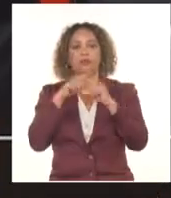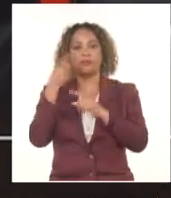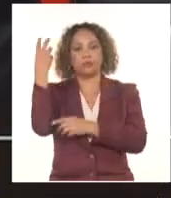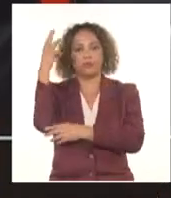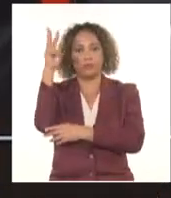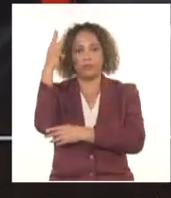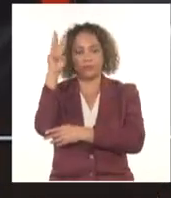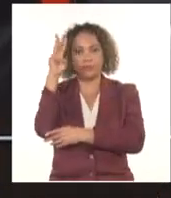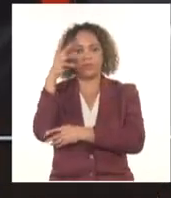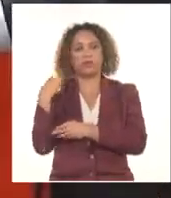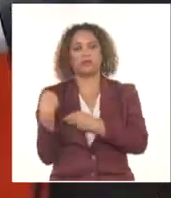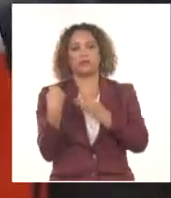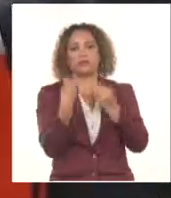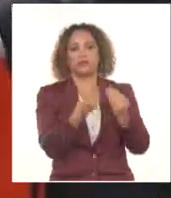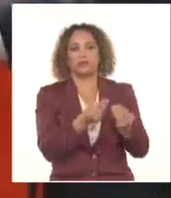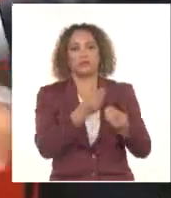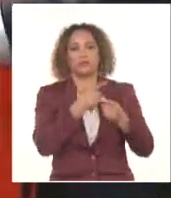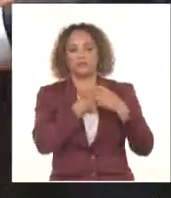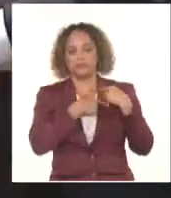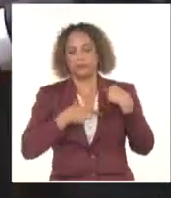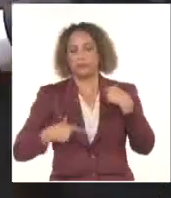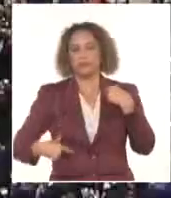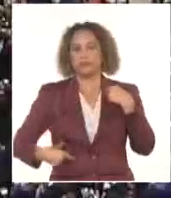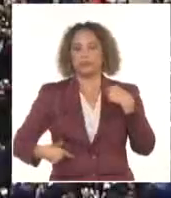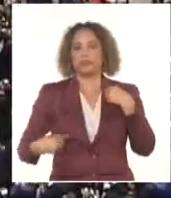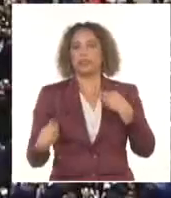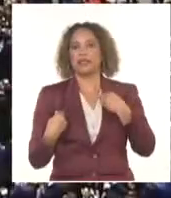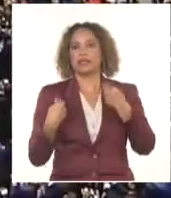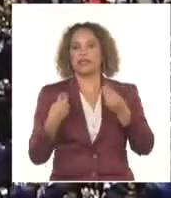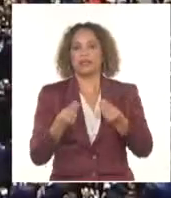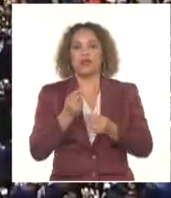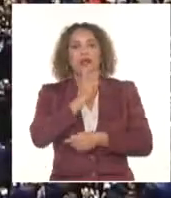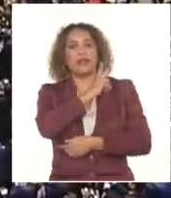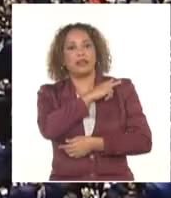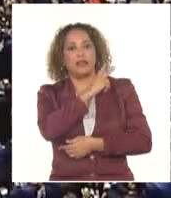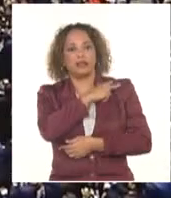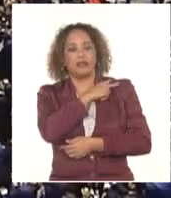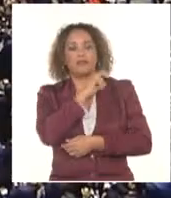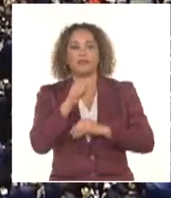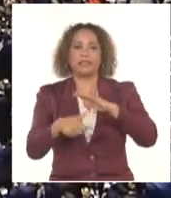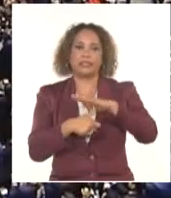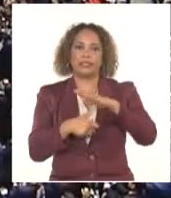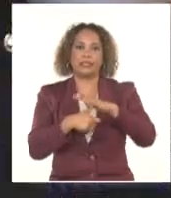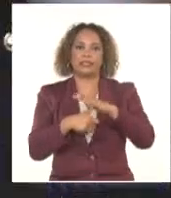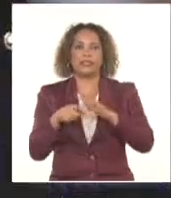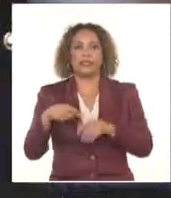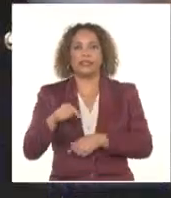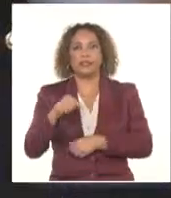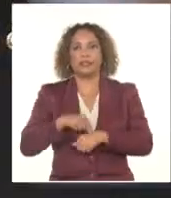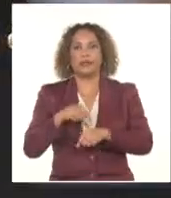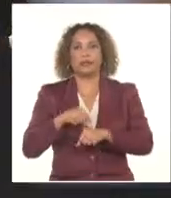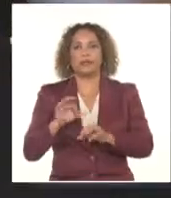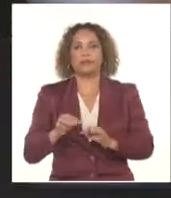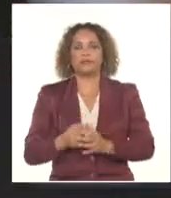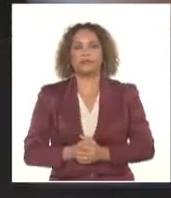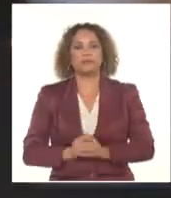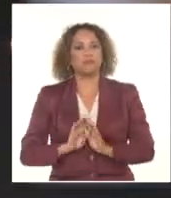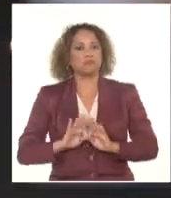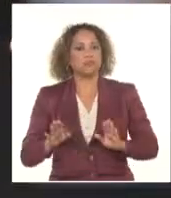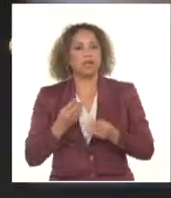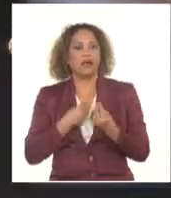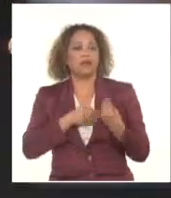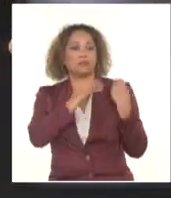y fenia Martínez quien a su vez la entregó a la jefa de estado entrante ya en su condición de